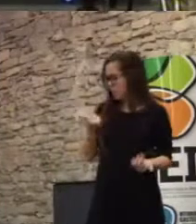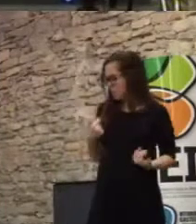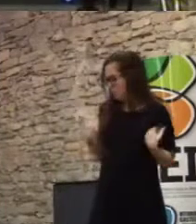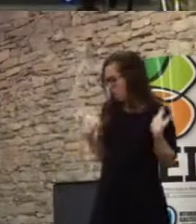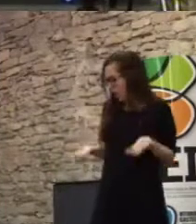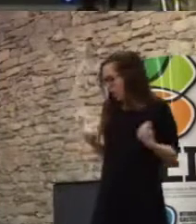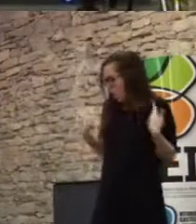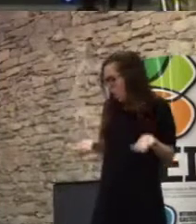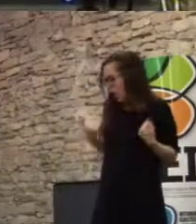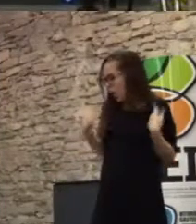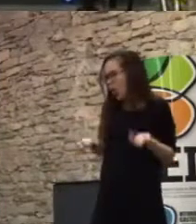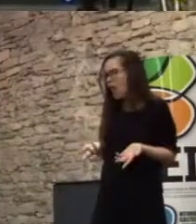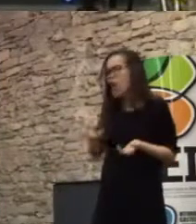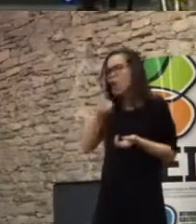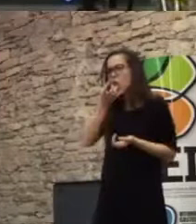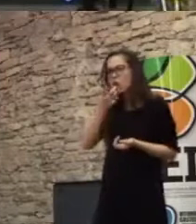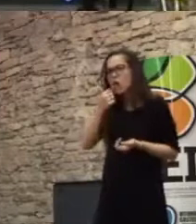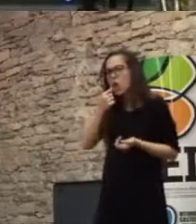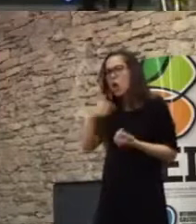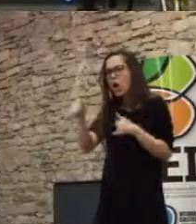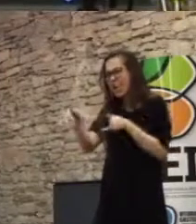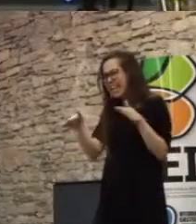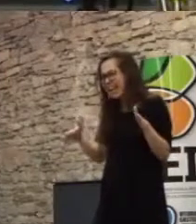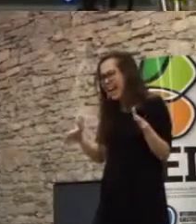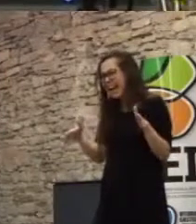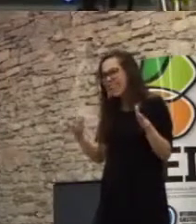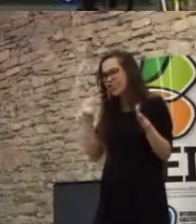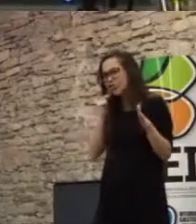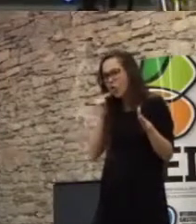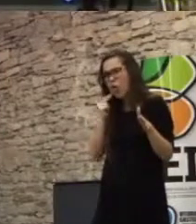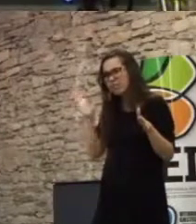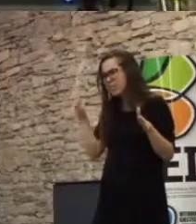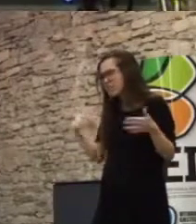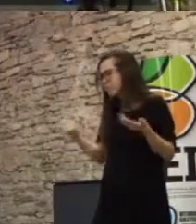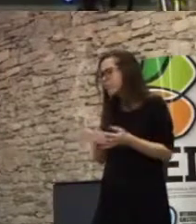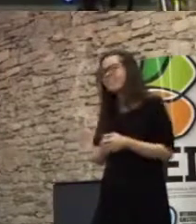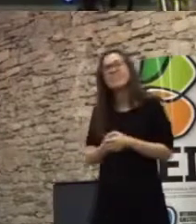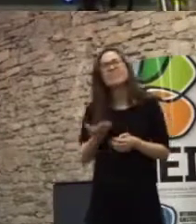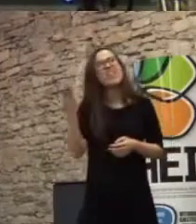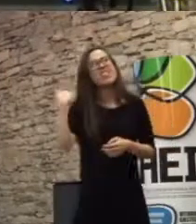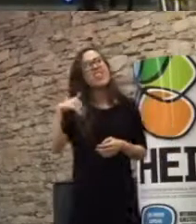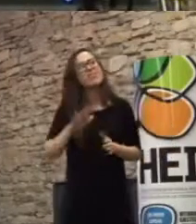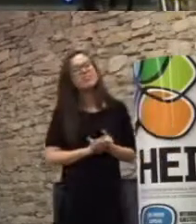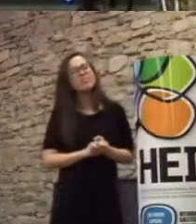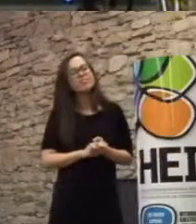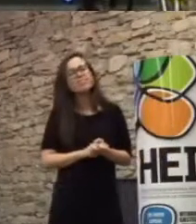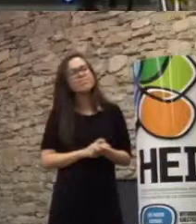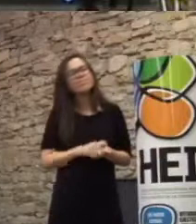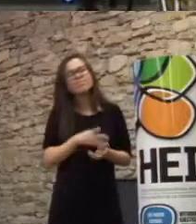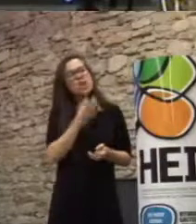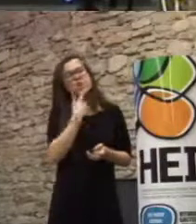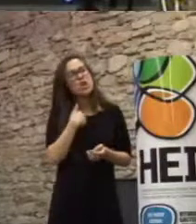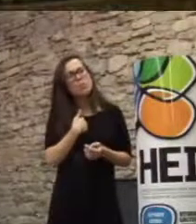bonitos regalos te traigo rosas rojas te compro cajas rojas de nestlé y ya le hice ya pero no me dices que me